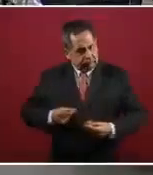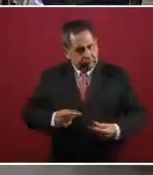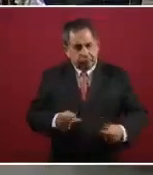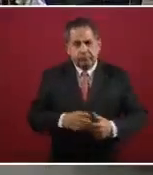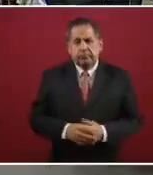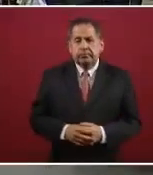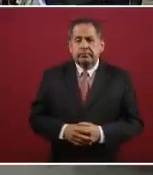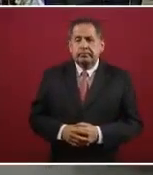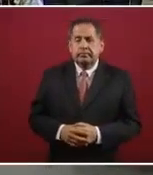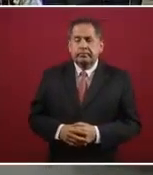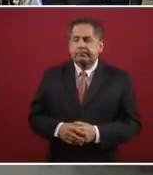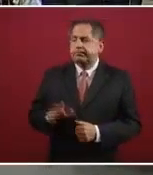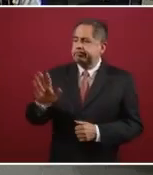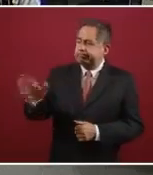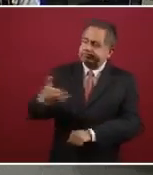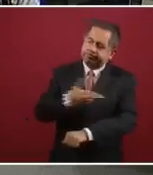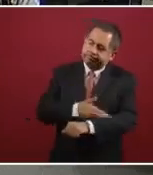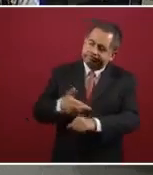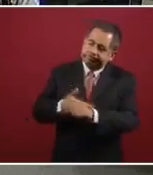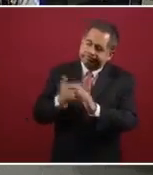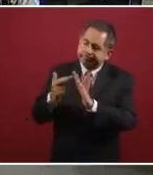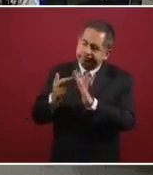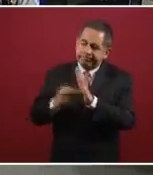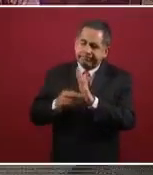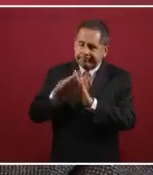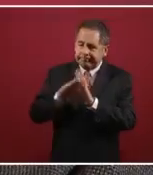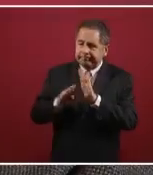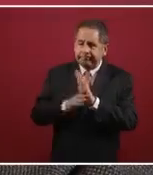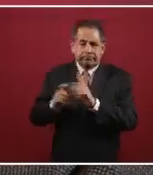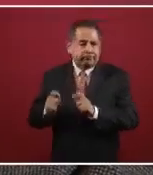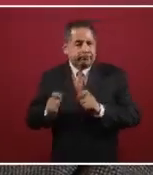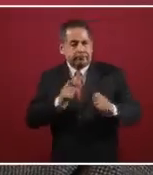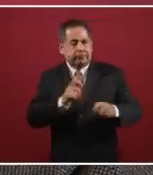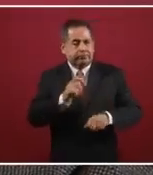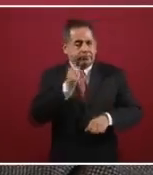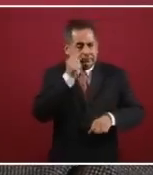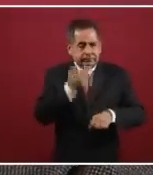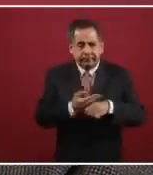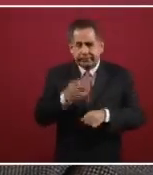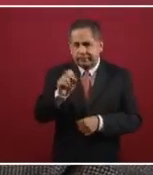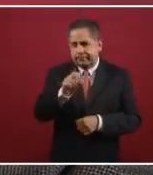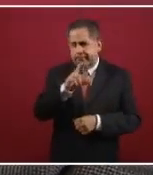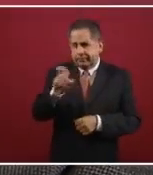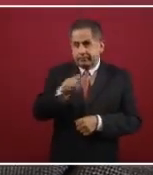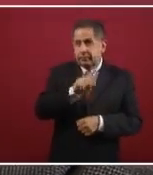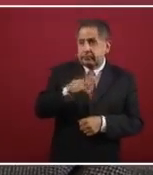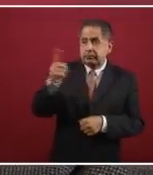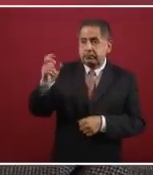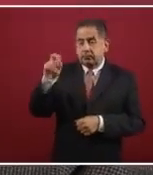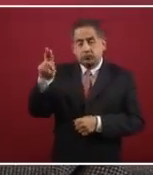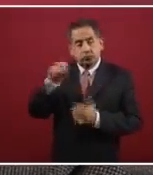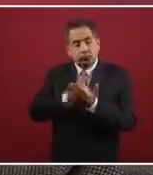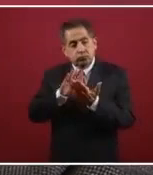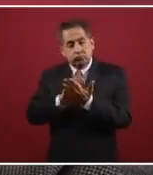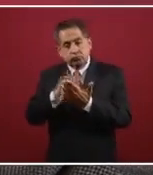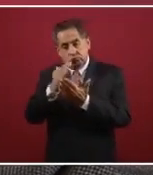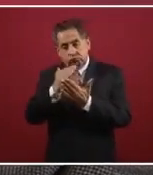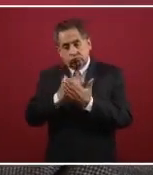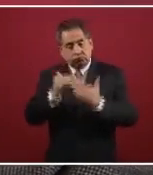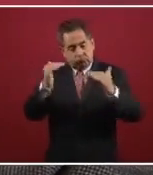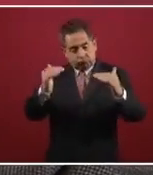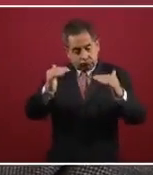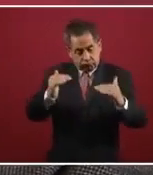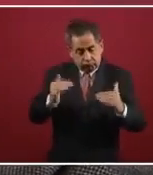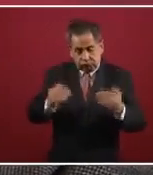Porque se tiene que protocolizar fundamentalmente a través de la Cancillería con las Naciones Unidas, establecer una agenda de común